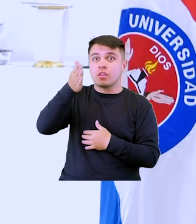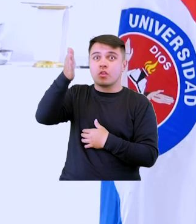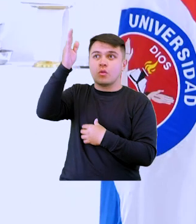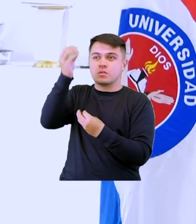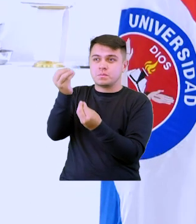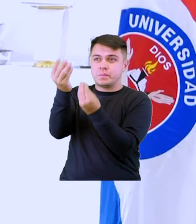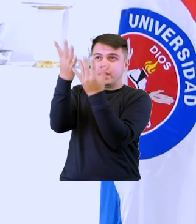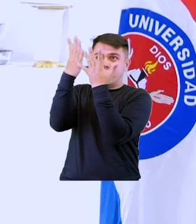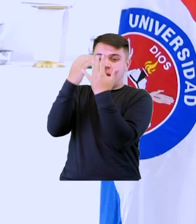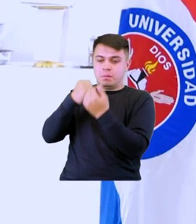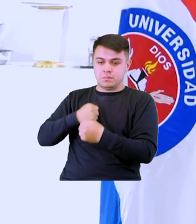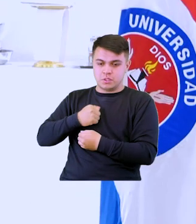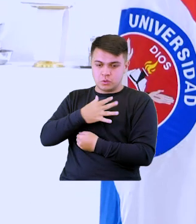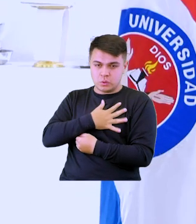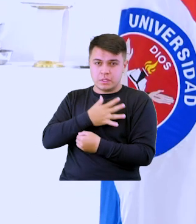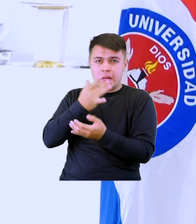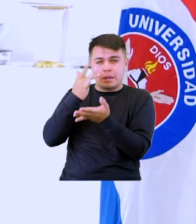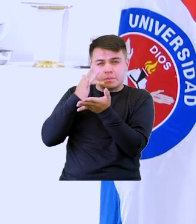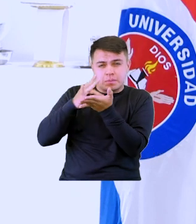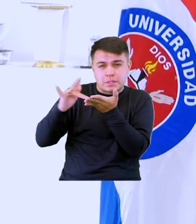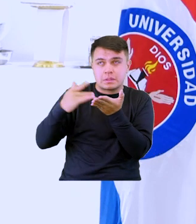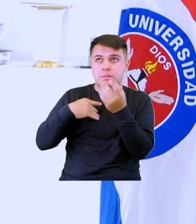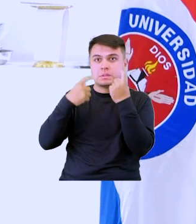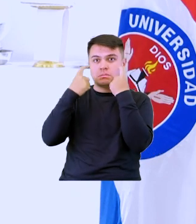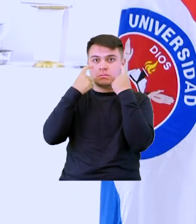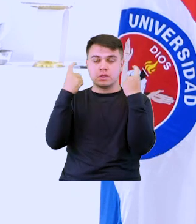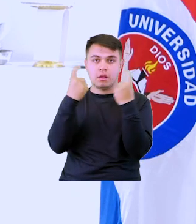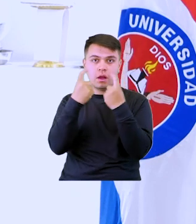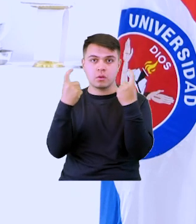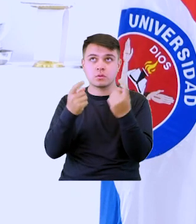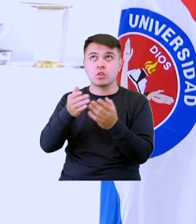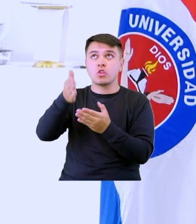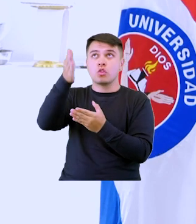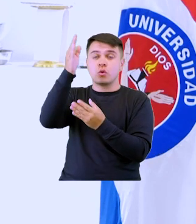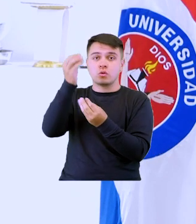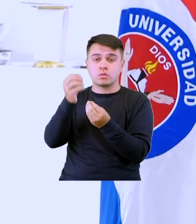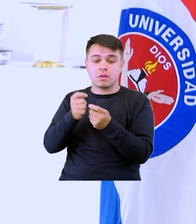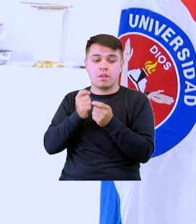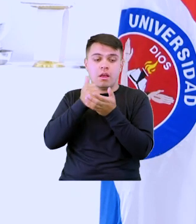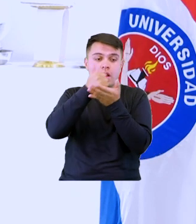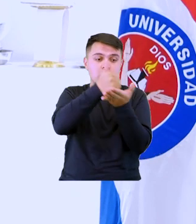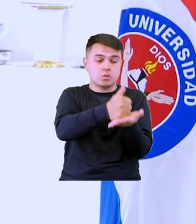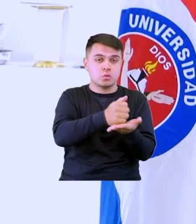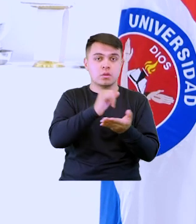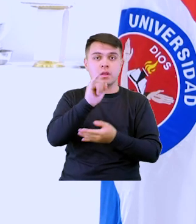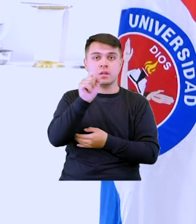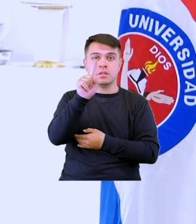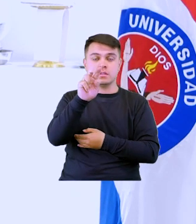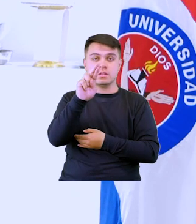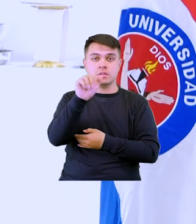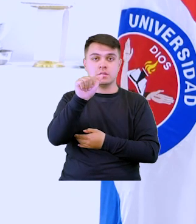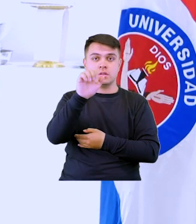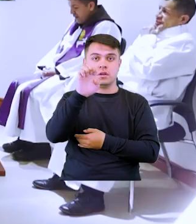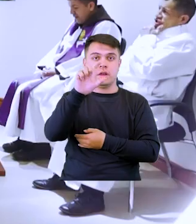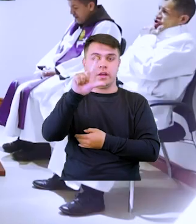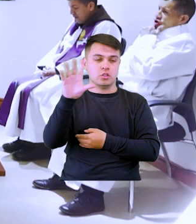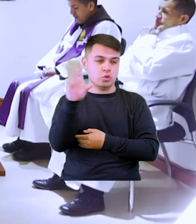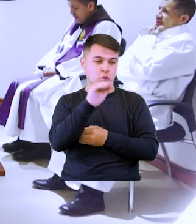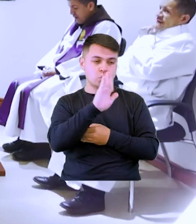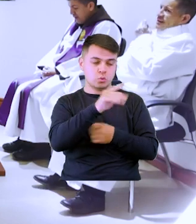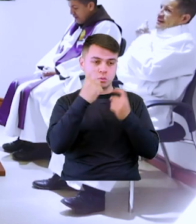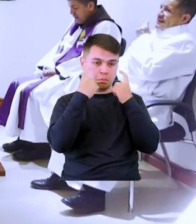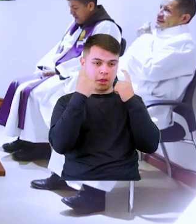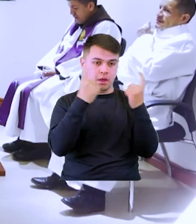la misericordia, la redención copiosa, y Él redimirá a Israel de todos sus delitos. Del